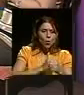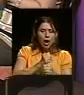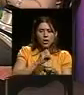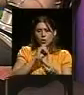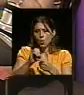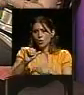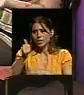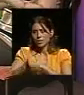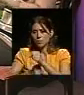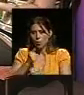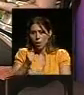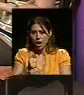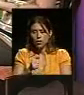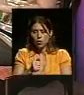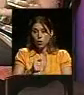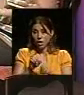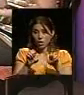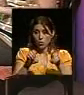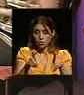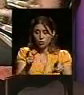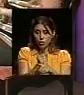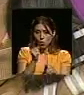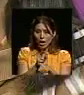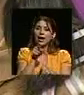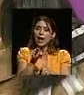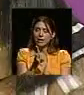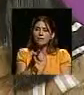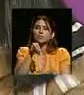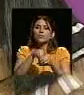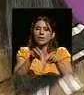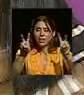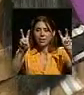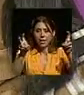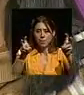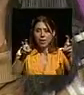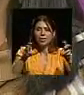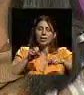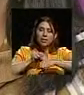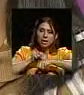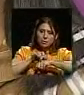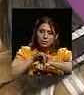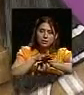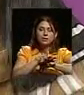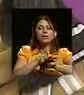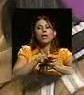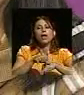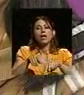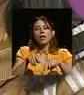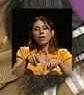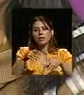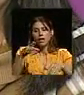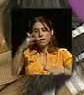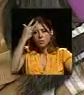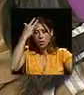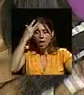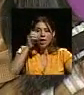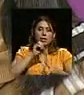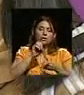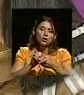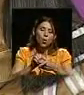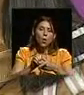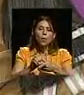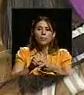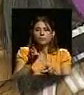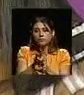educación regular, está el tema de las infecciones de transmisión sexual, está el tema de VIH, está el tema del uso del condón. Sin embargo,